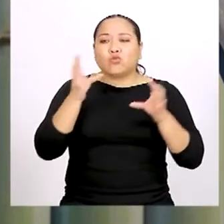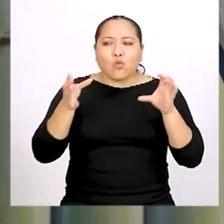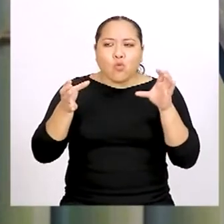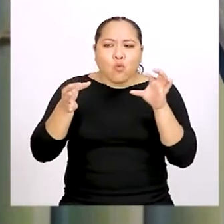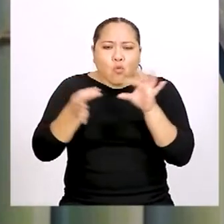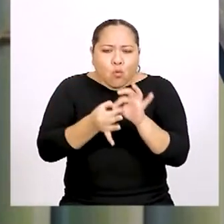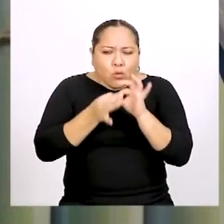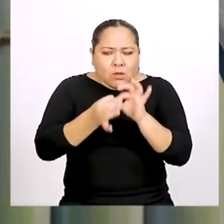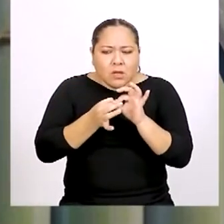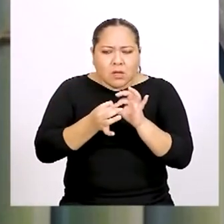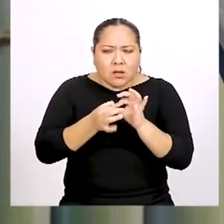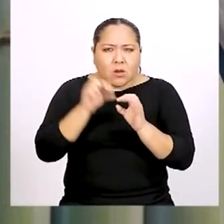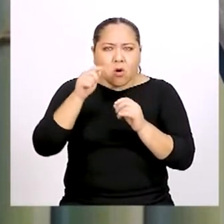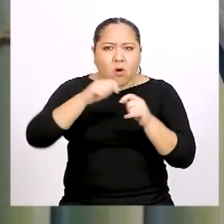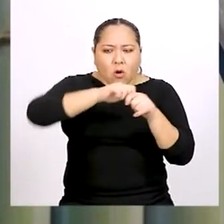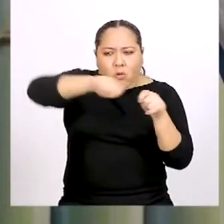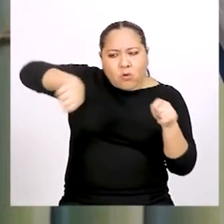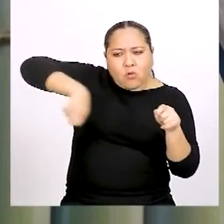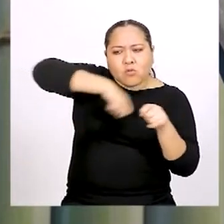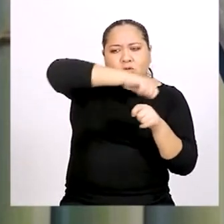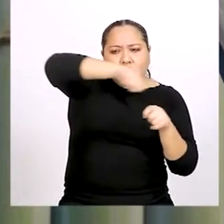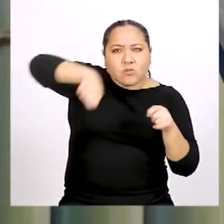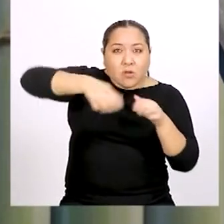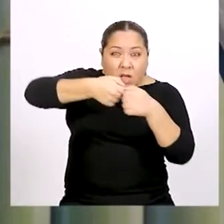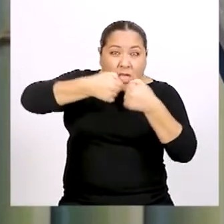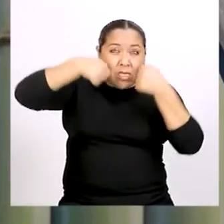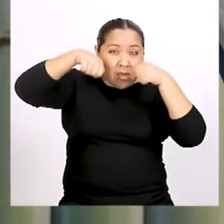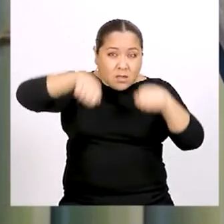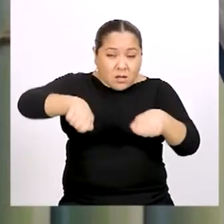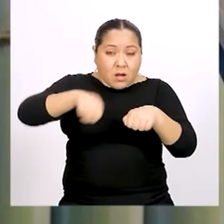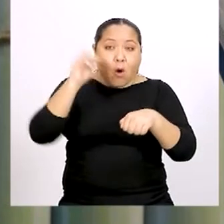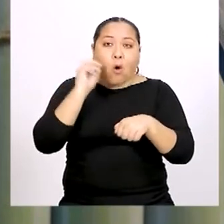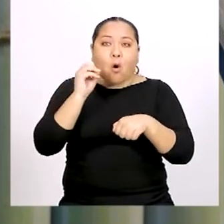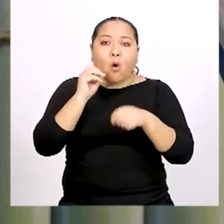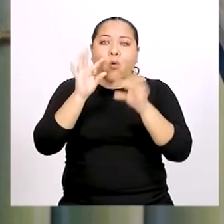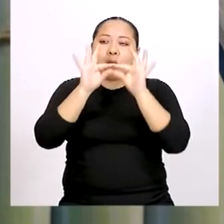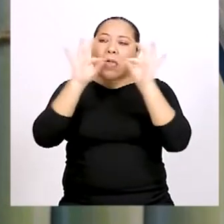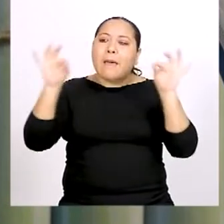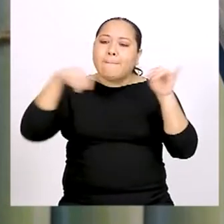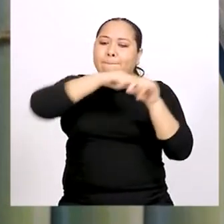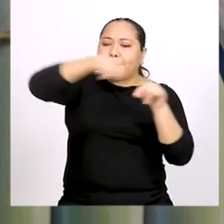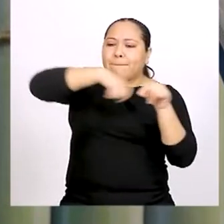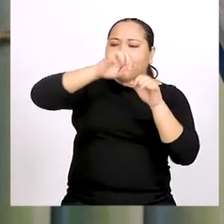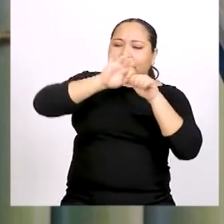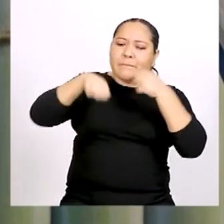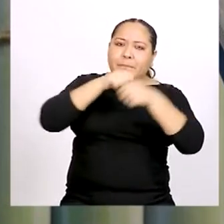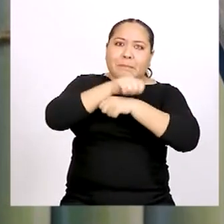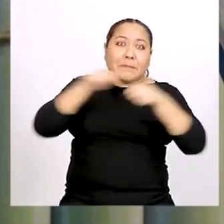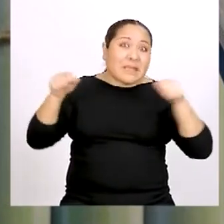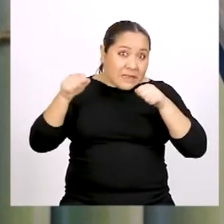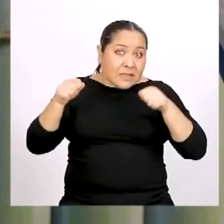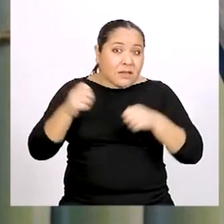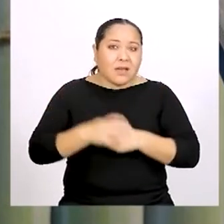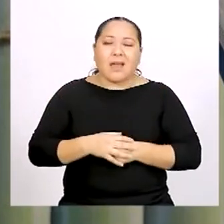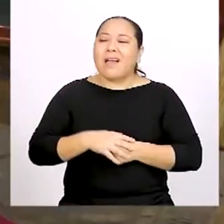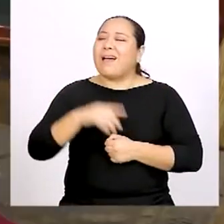Podemos unirlos con cinta para pegar o con una pita o